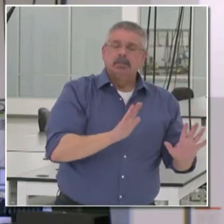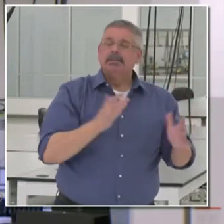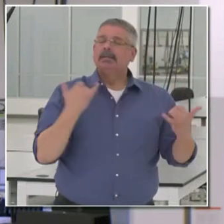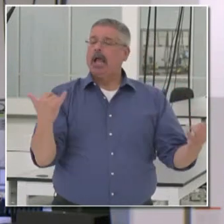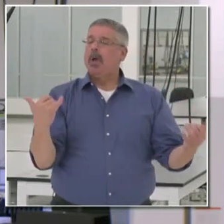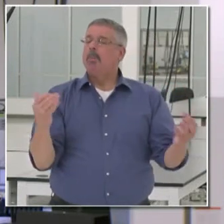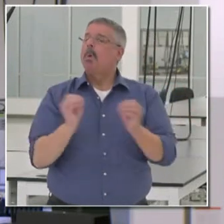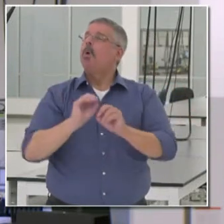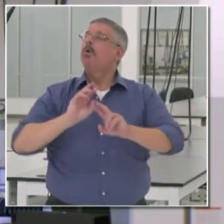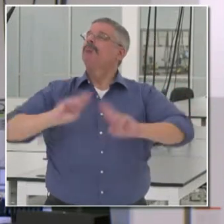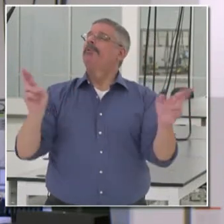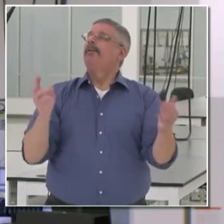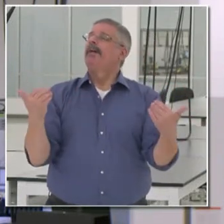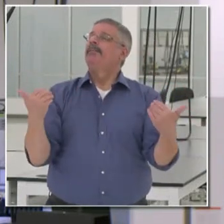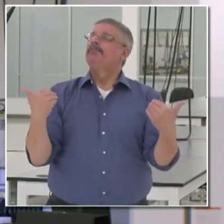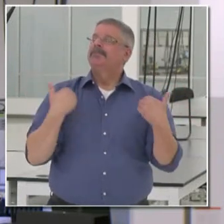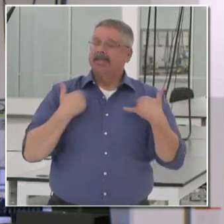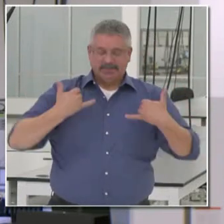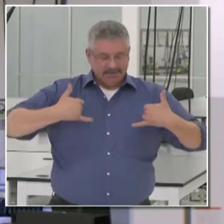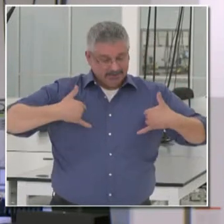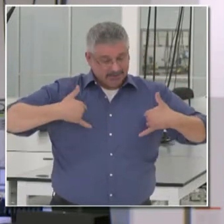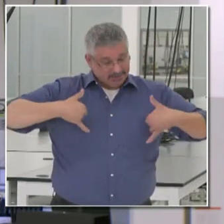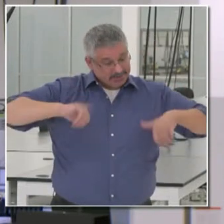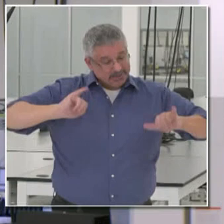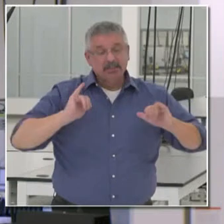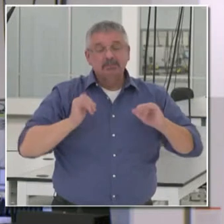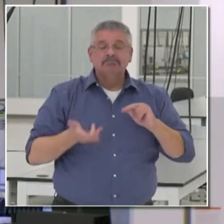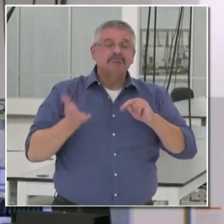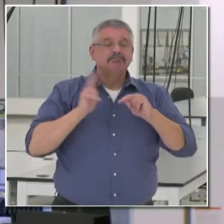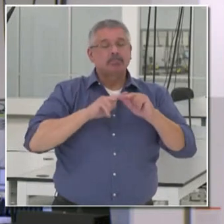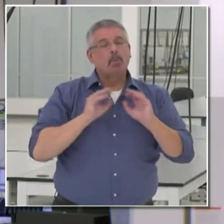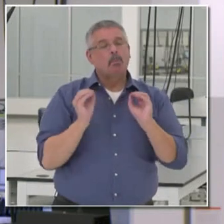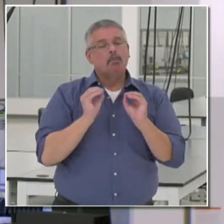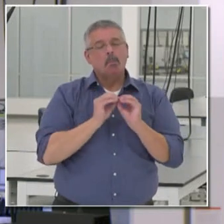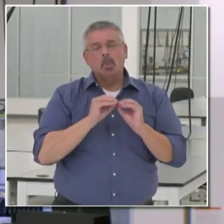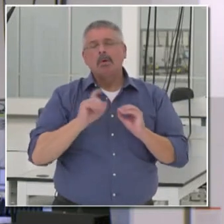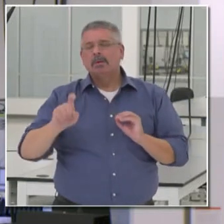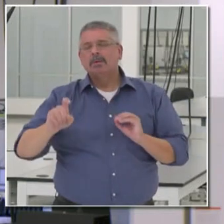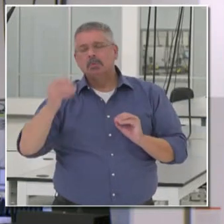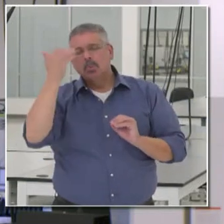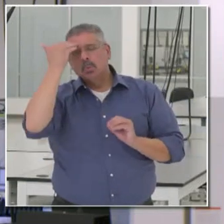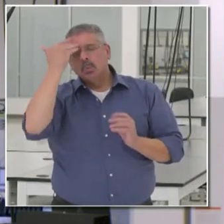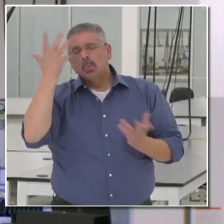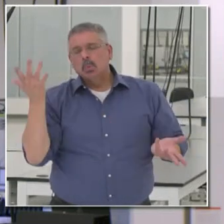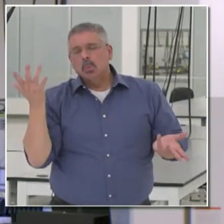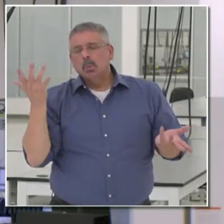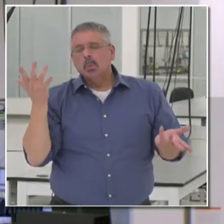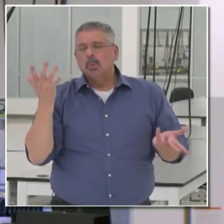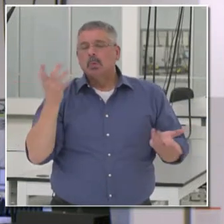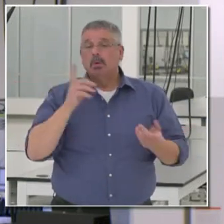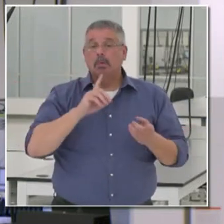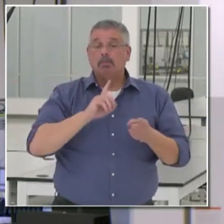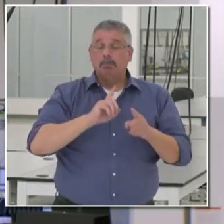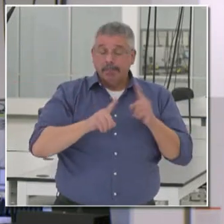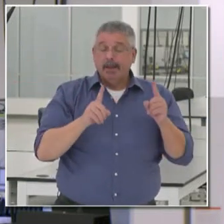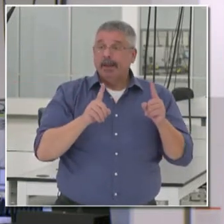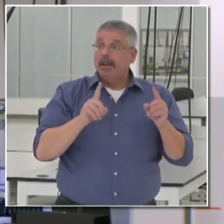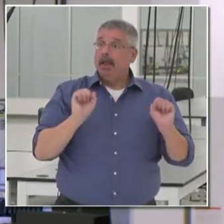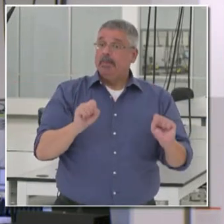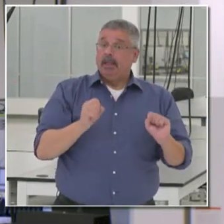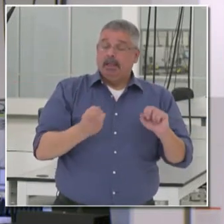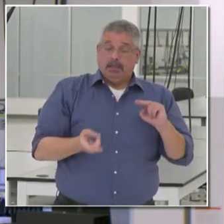escasez a uno de abundancia sin embargo tendremos que hacer más lo reconocemos pero la habilidad de aumentar